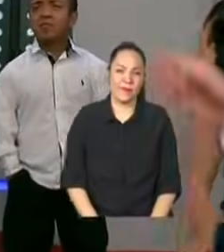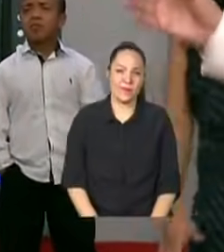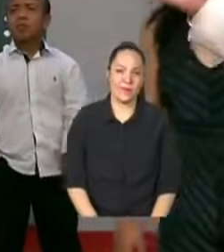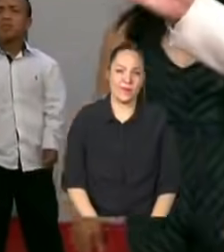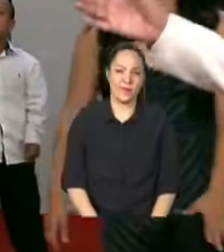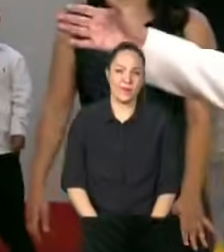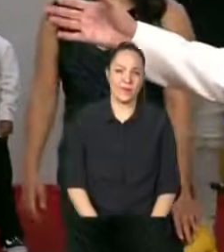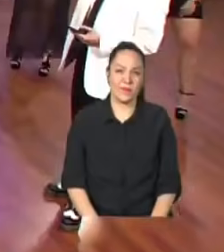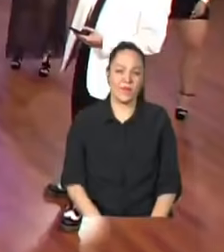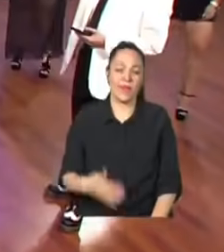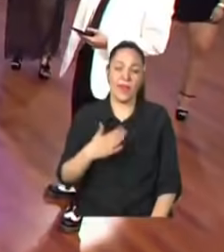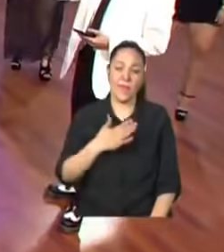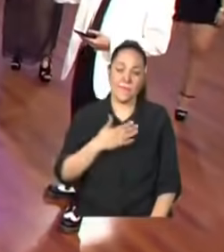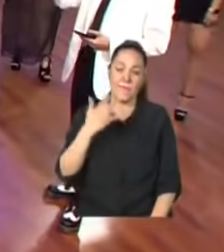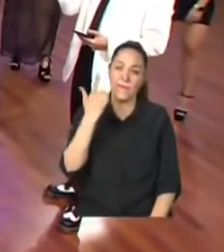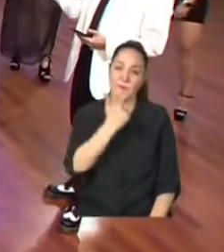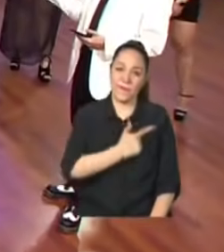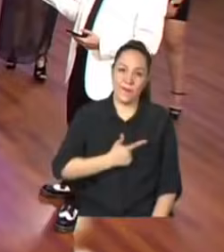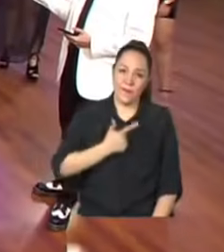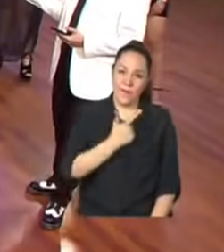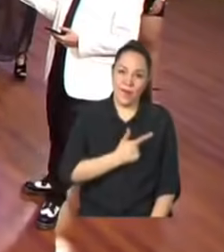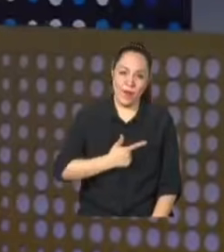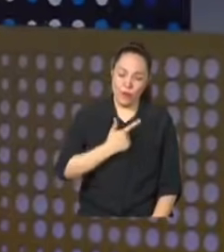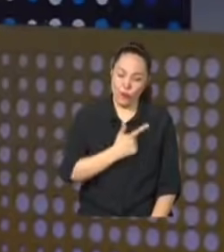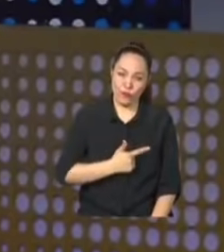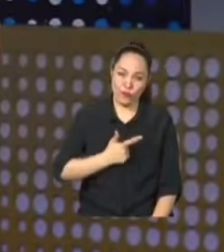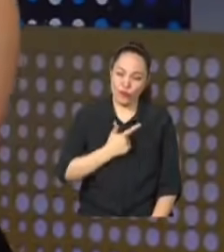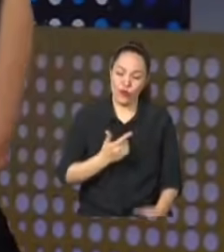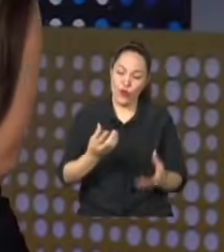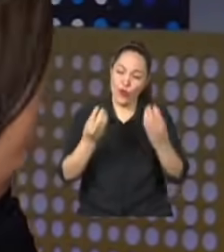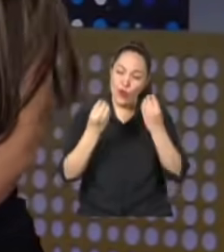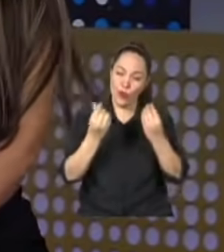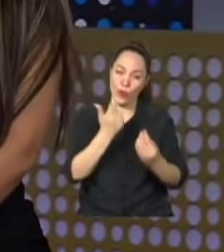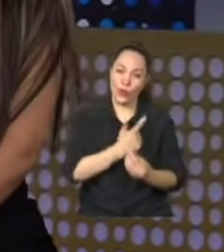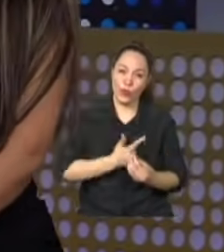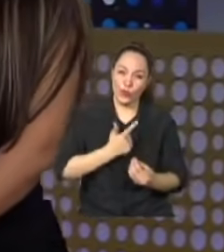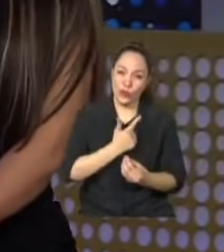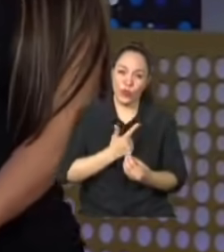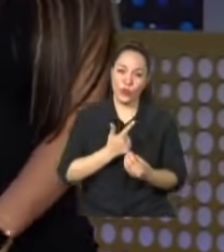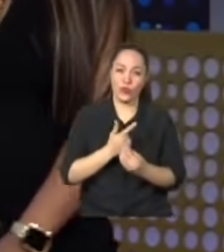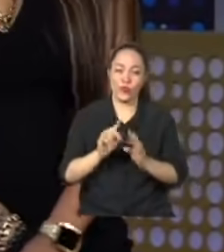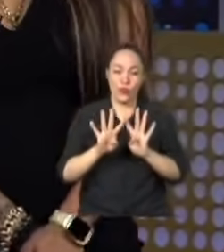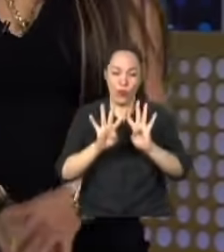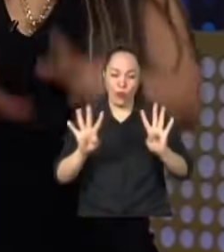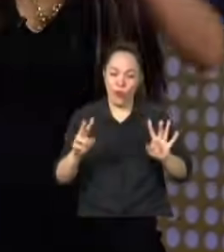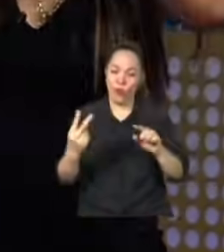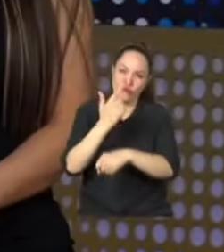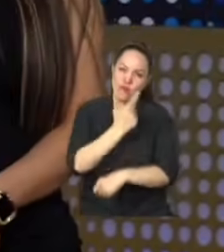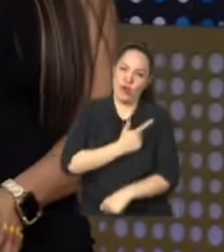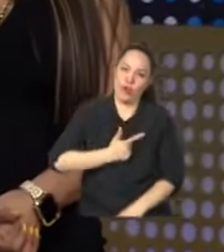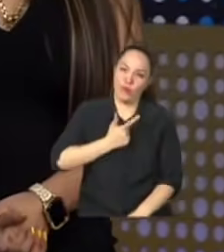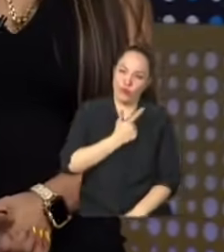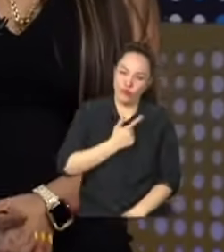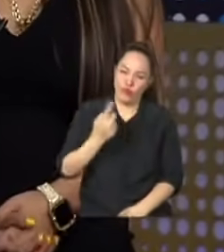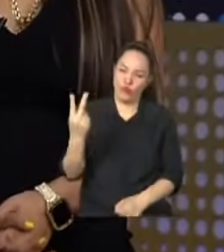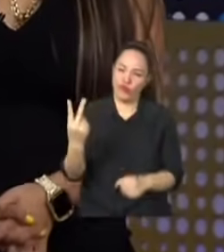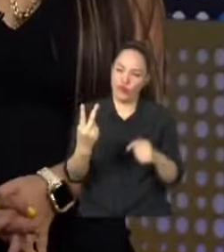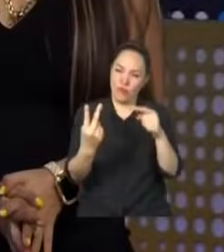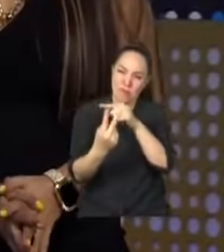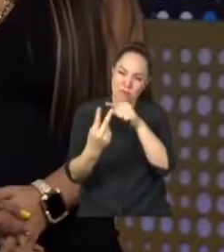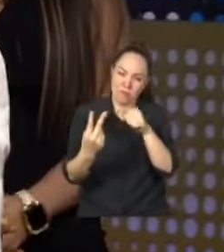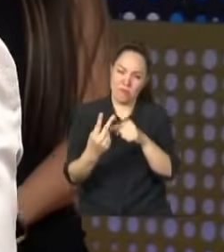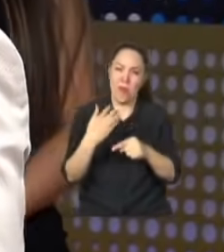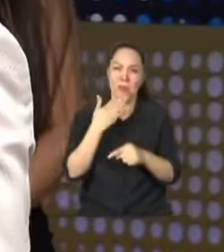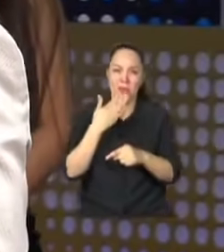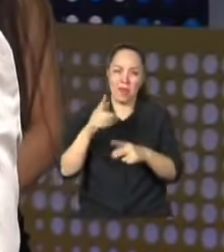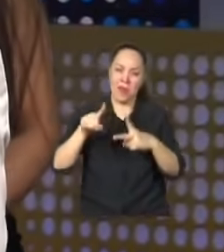Me da mucho gusto, me está dando mucho gusto que empiecen ustedes una nueva relación. Es un buen principio y